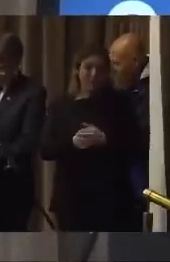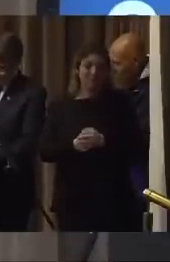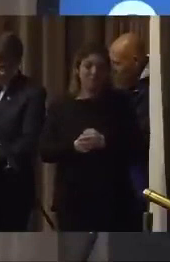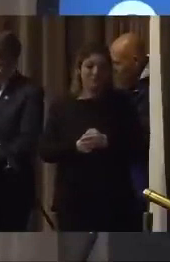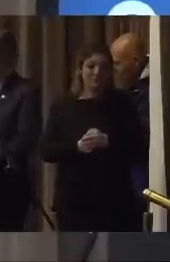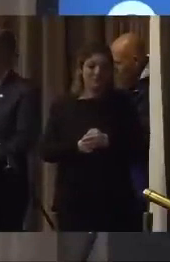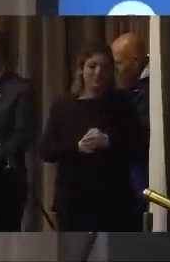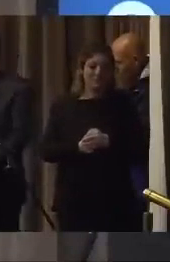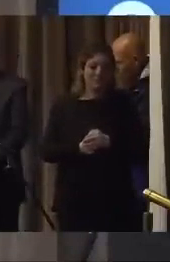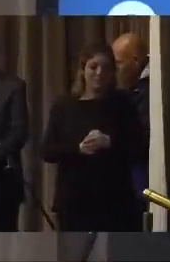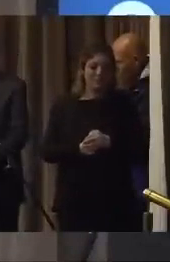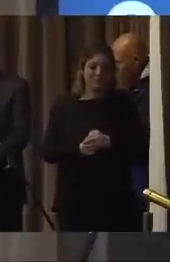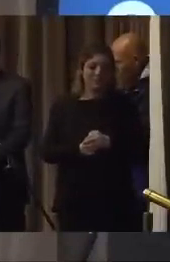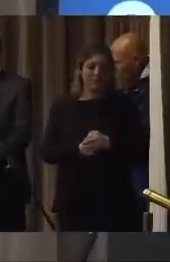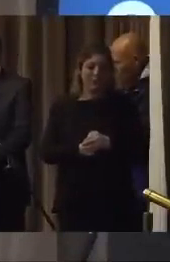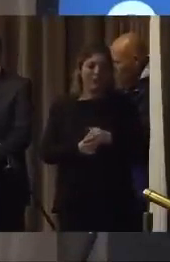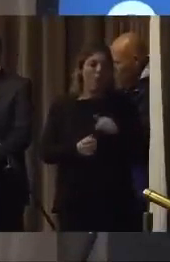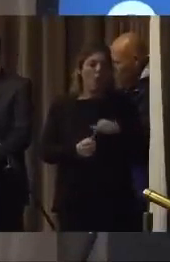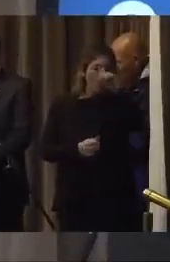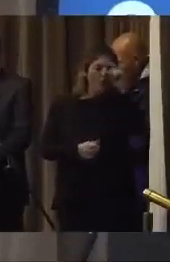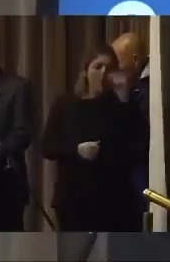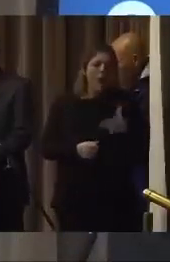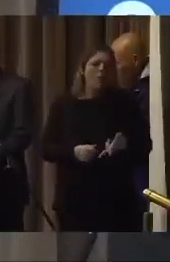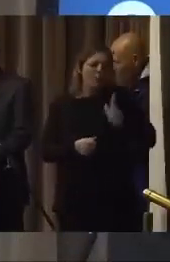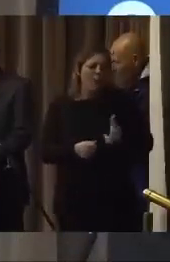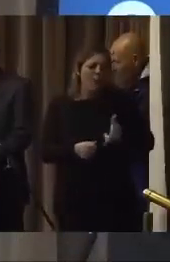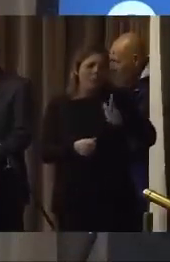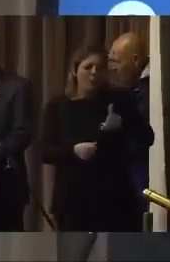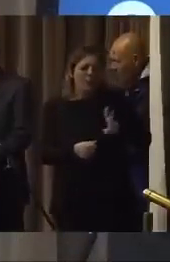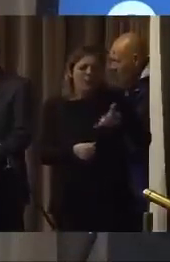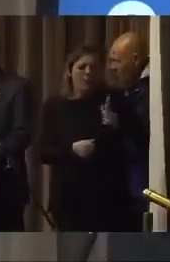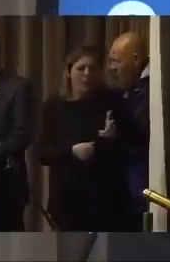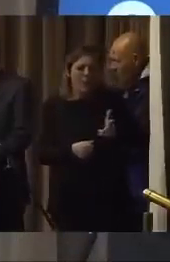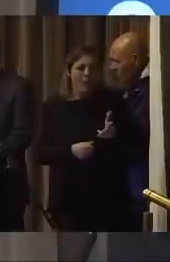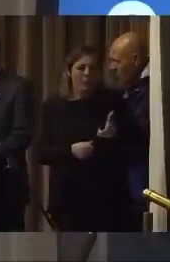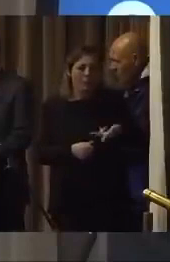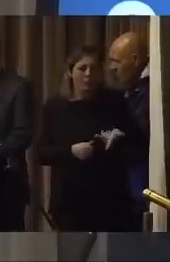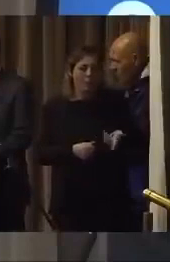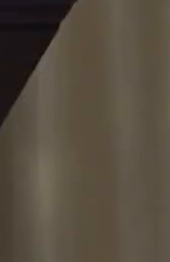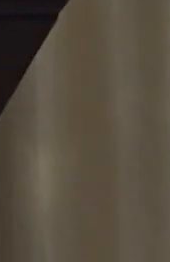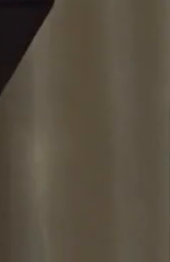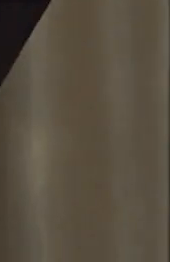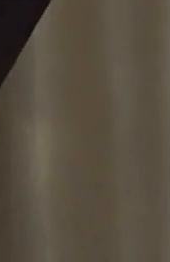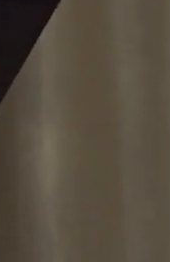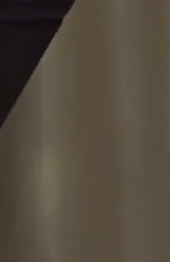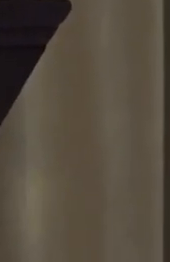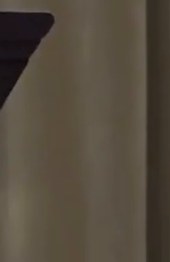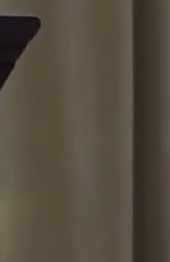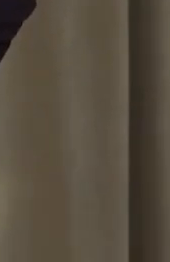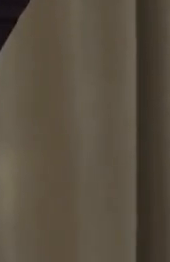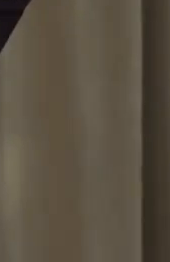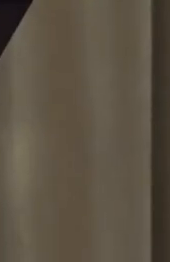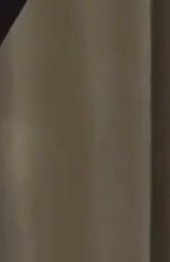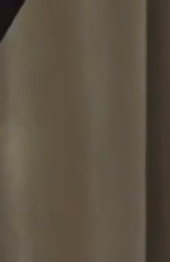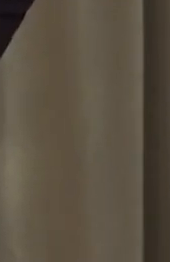que revertirlo. Tenemos acciones para realizar desde el municipio. La primera es descentralizar, usar tecnología, reorganizar los recursos